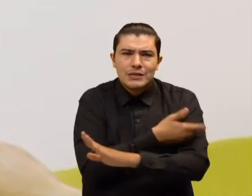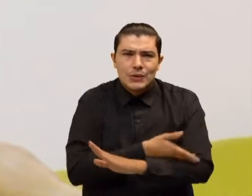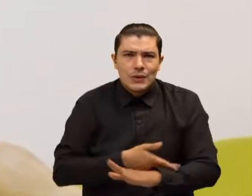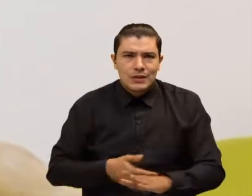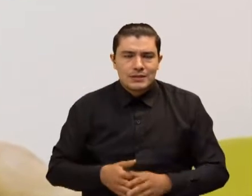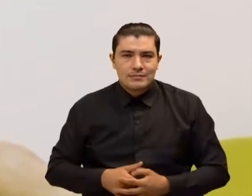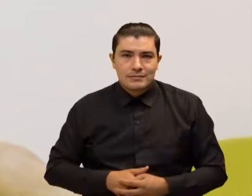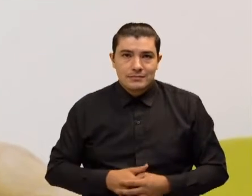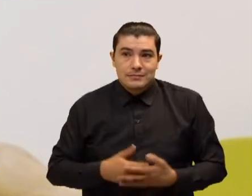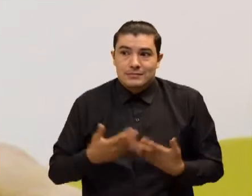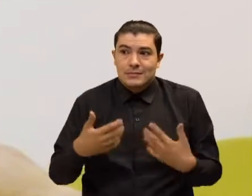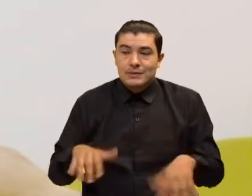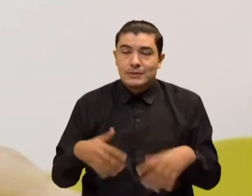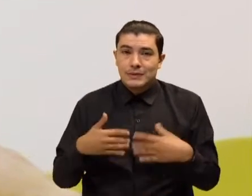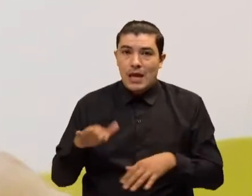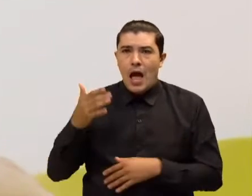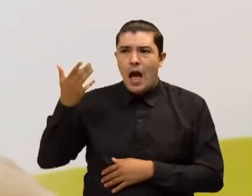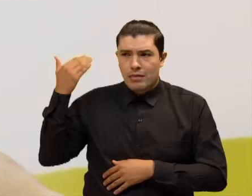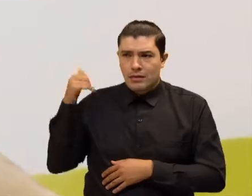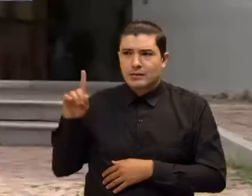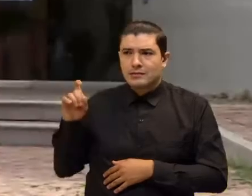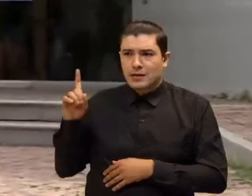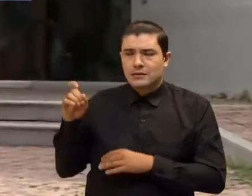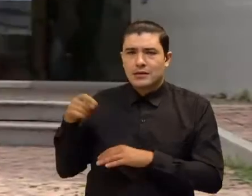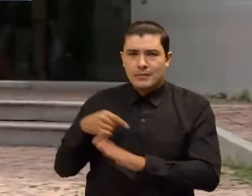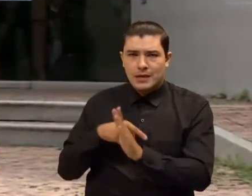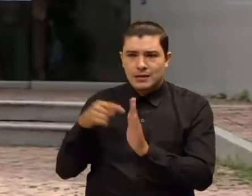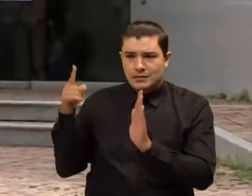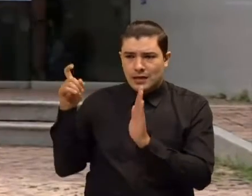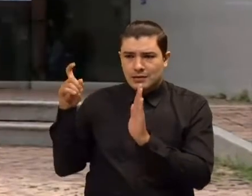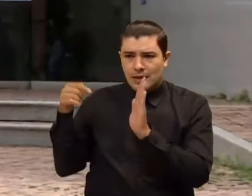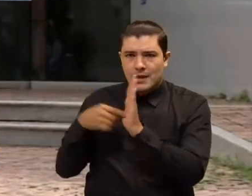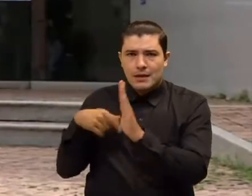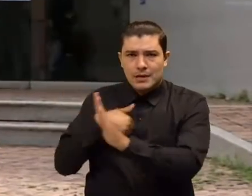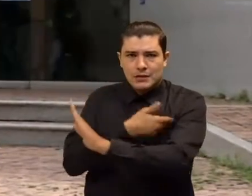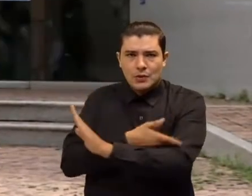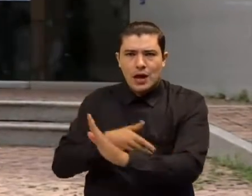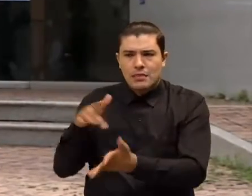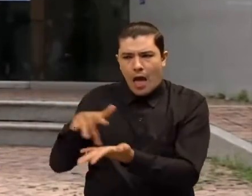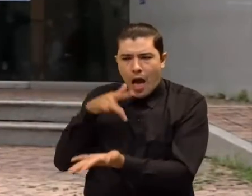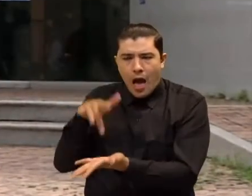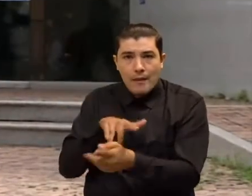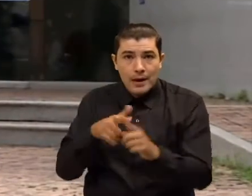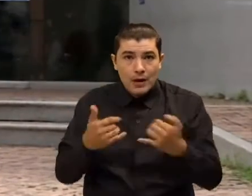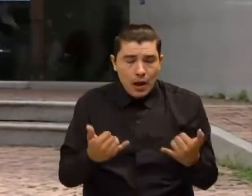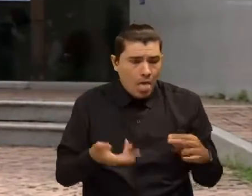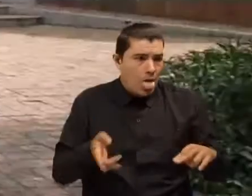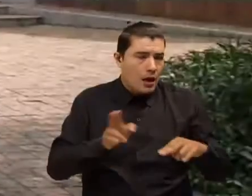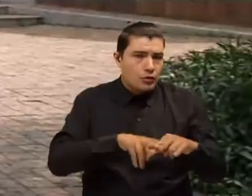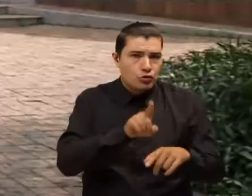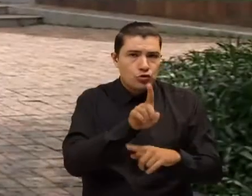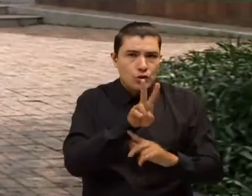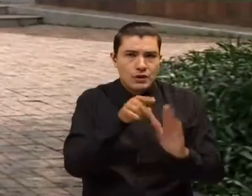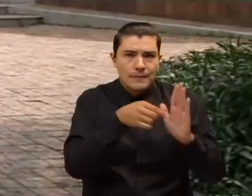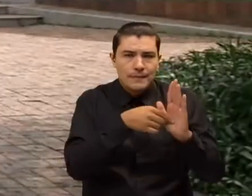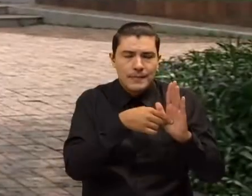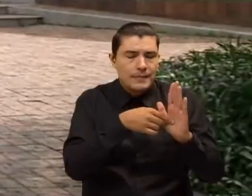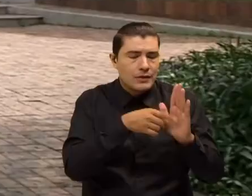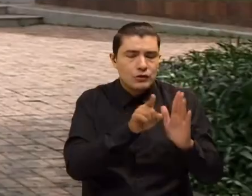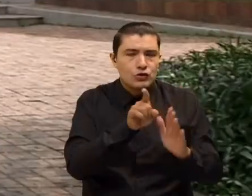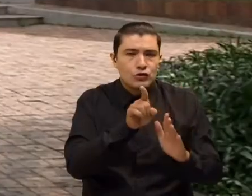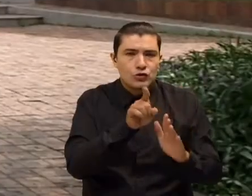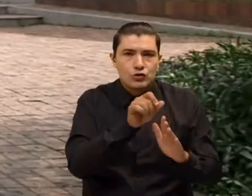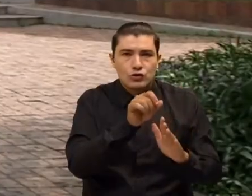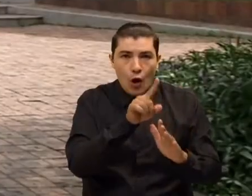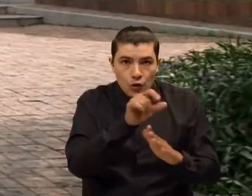cerca del doble la cartera de lo que había antes de la pandemia la gerencia del acueducto metropolitano de bucaramanga hace un llamado a los